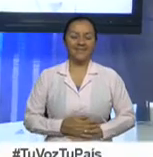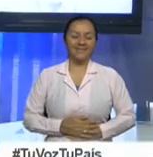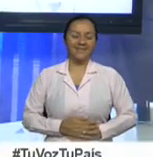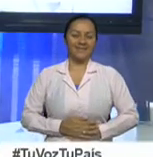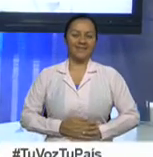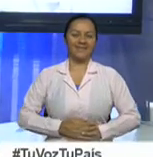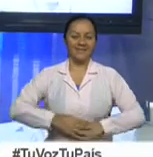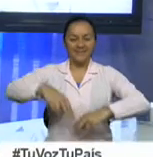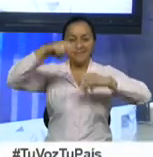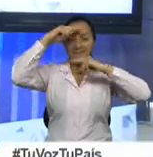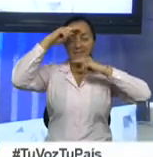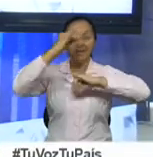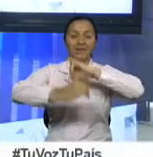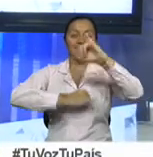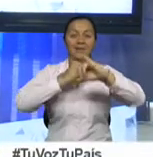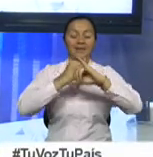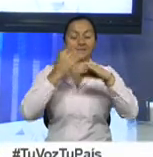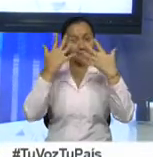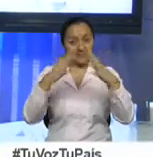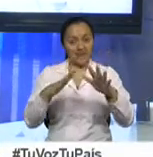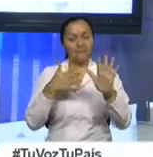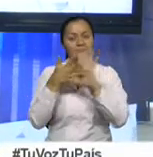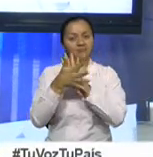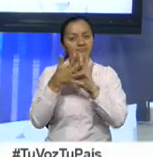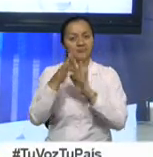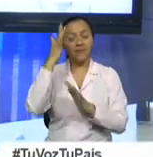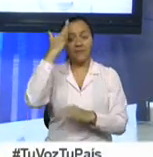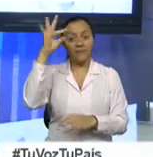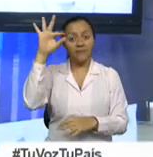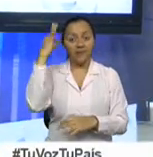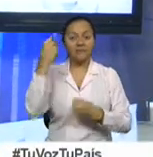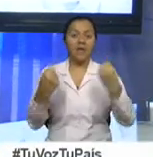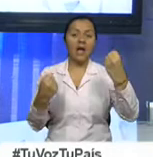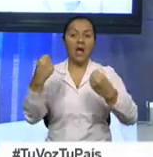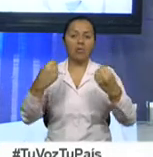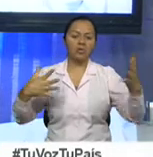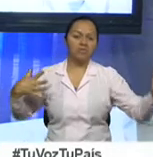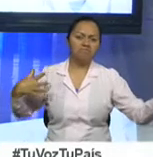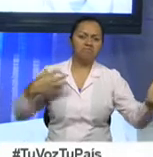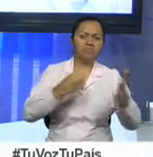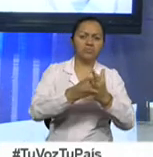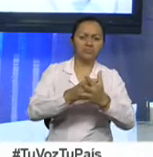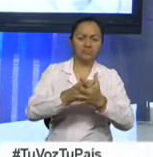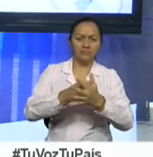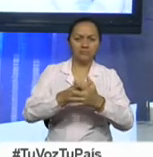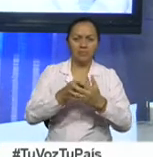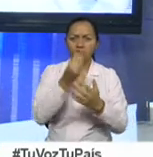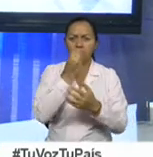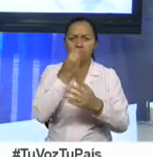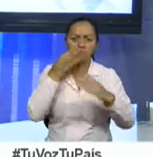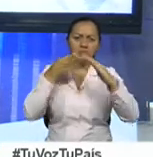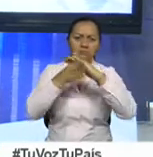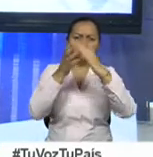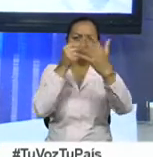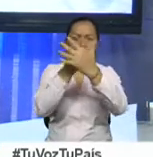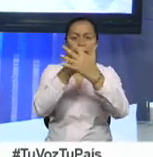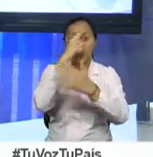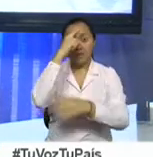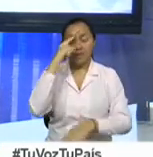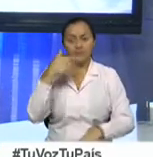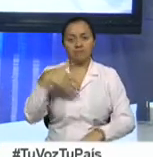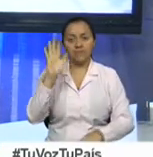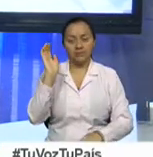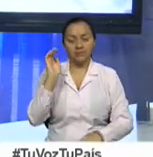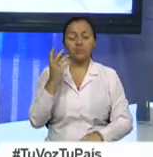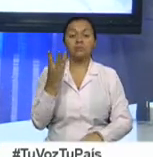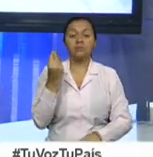Y en las noticias del mundo les contamos que en Francia un auto chocó contra un local de comida, dejando varios heridos. Mientras que